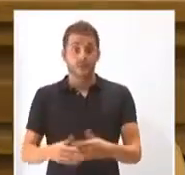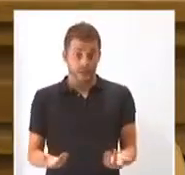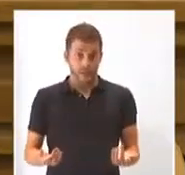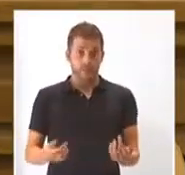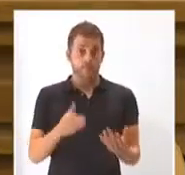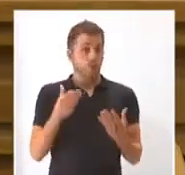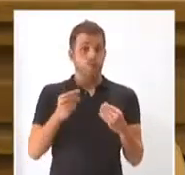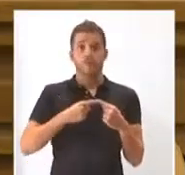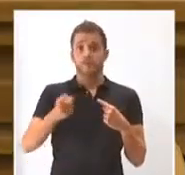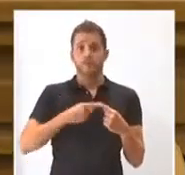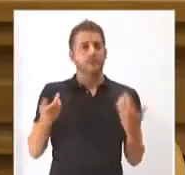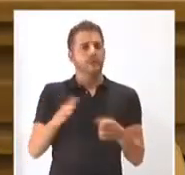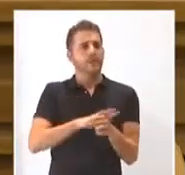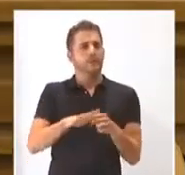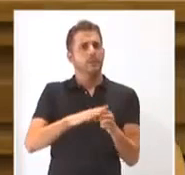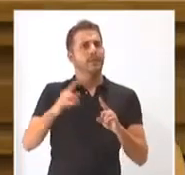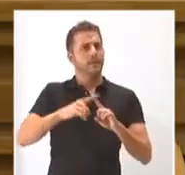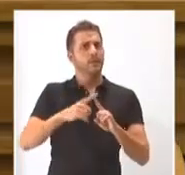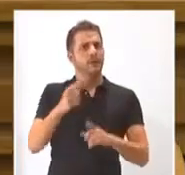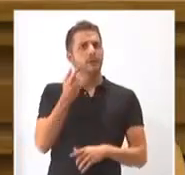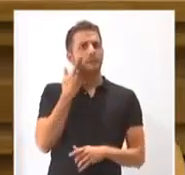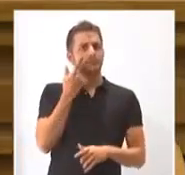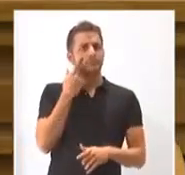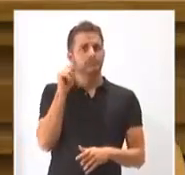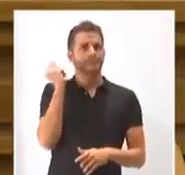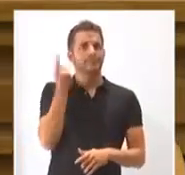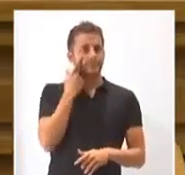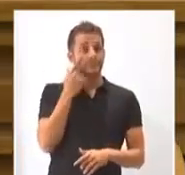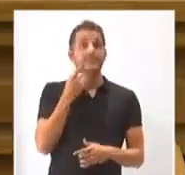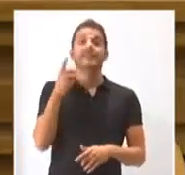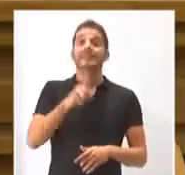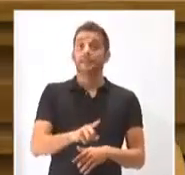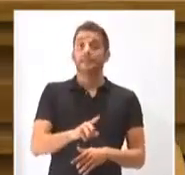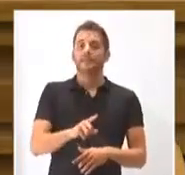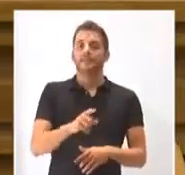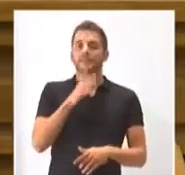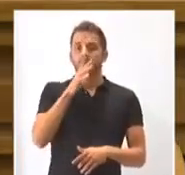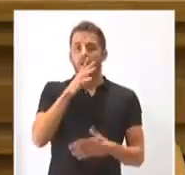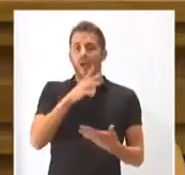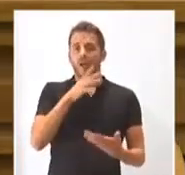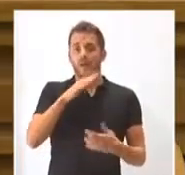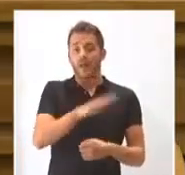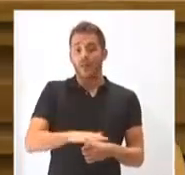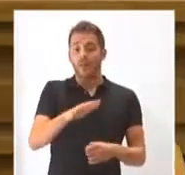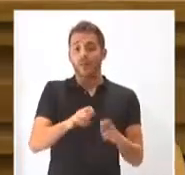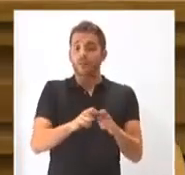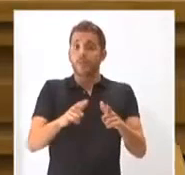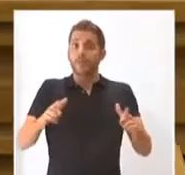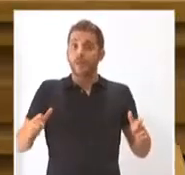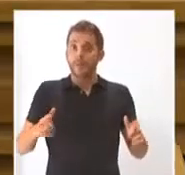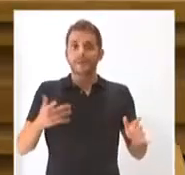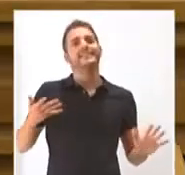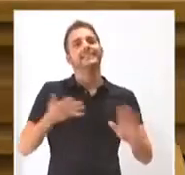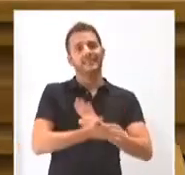bueno pero la provincia todo lo está abierto también es verdad que como consecuencia del aluvión poblacional que estamos experimentando algunas zonas también se está disparando